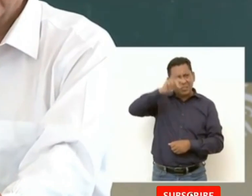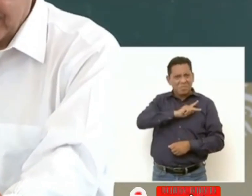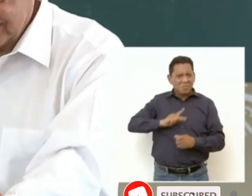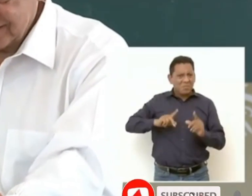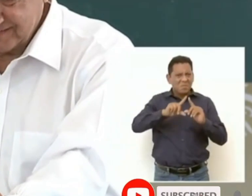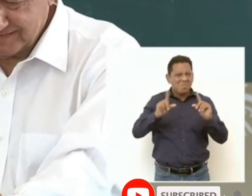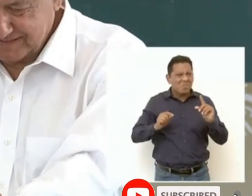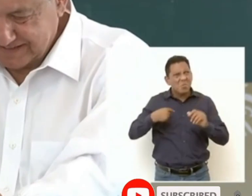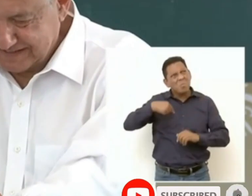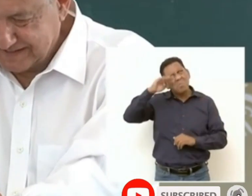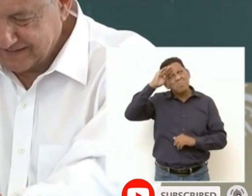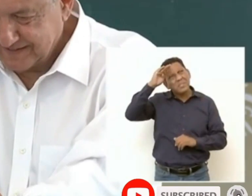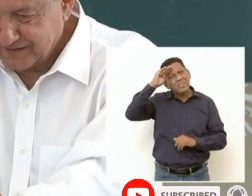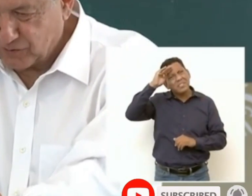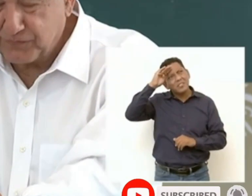Les